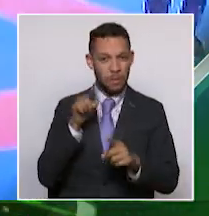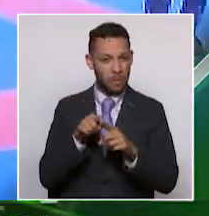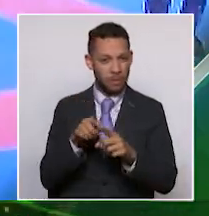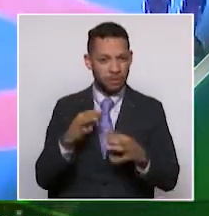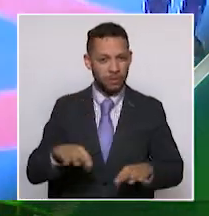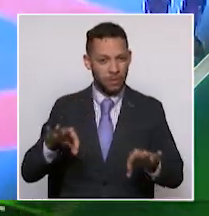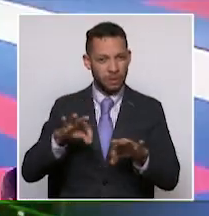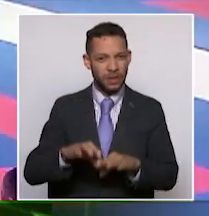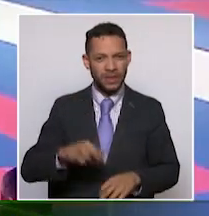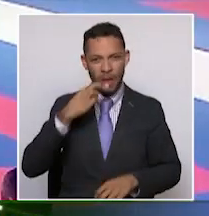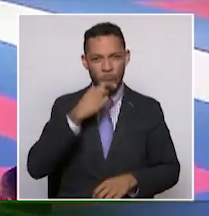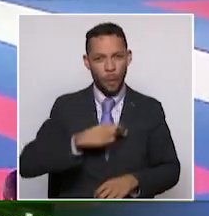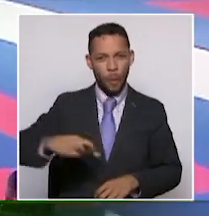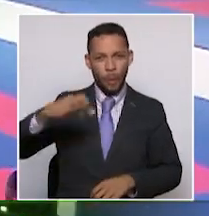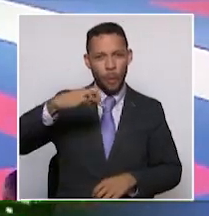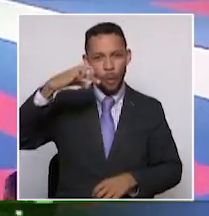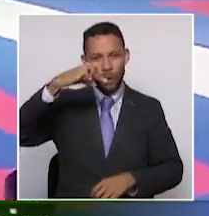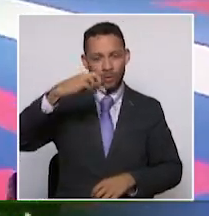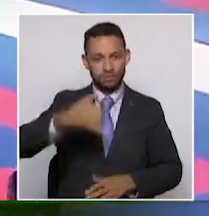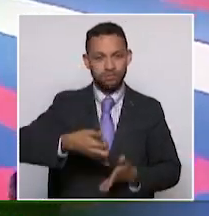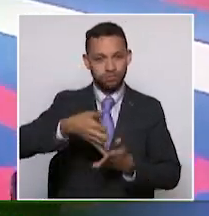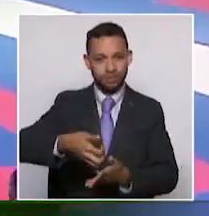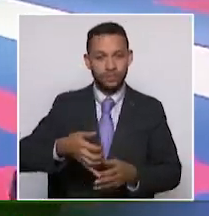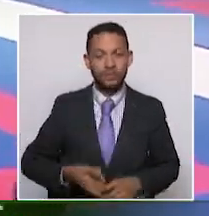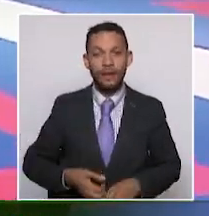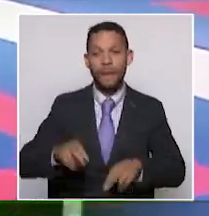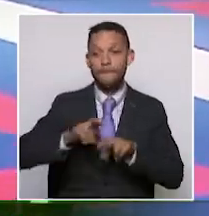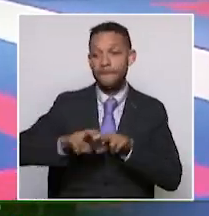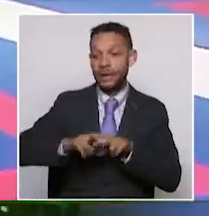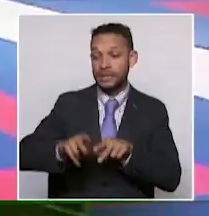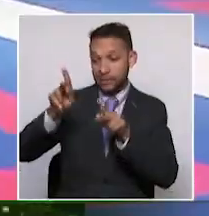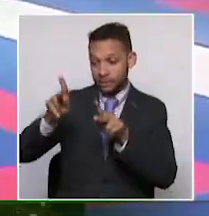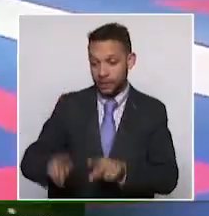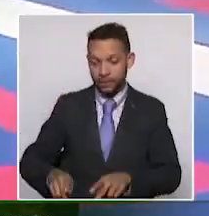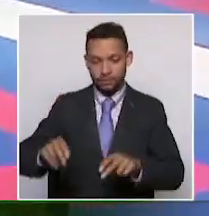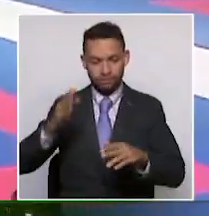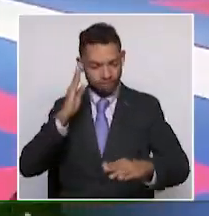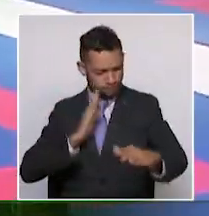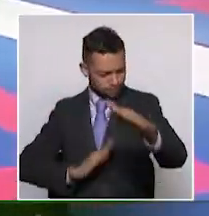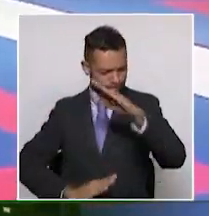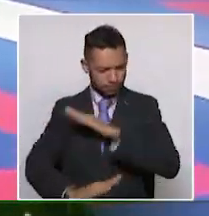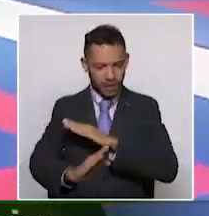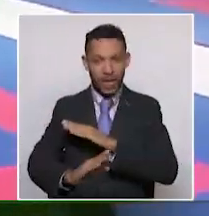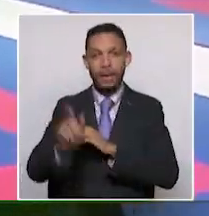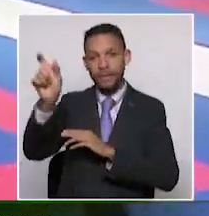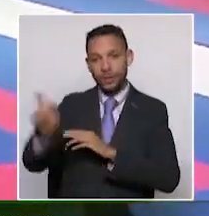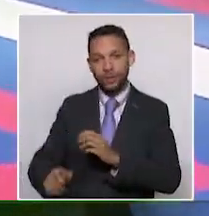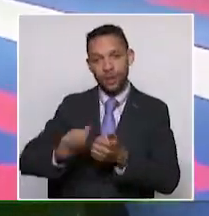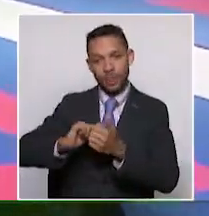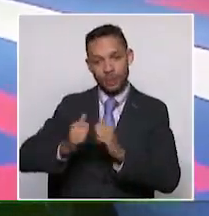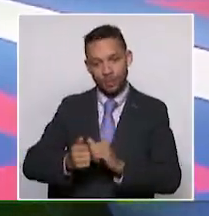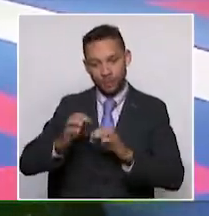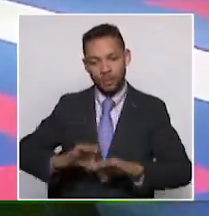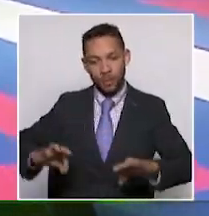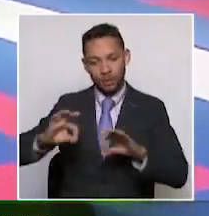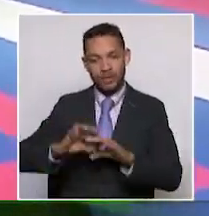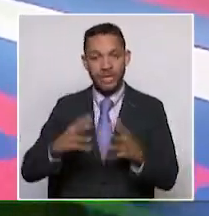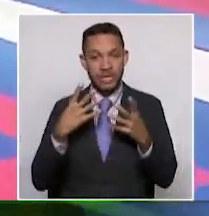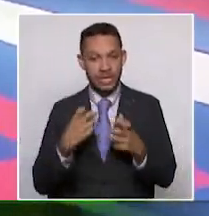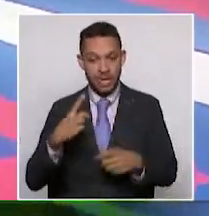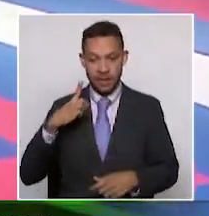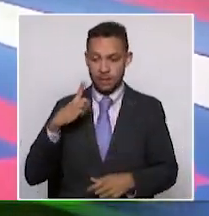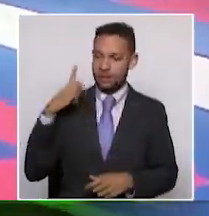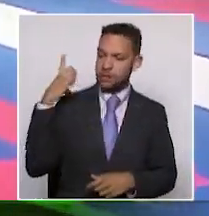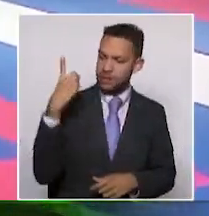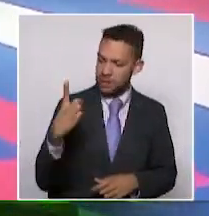de oro. El karateca manizaleño manifestó que esta será una gran oportunidad para ratificar el liderazgo de nuestro país en los